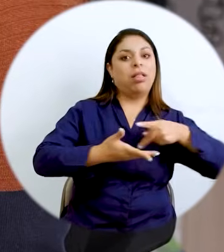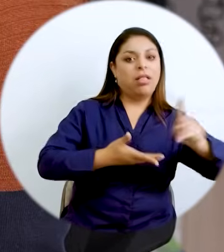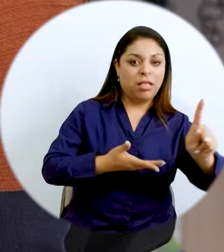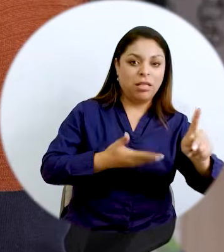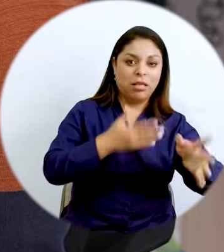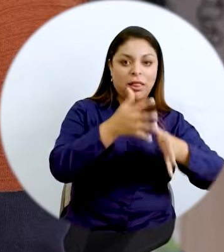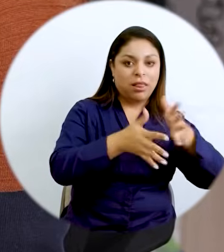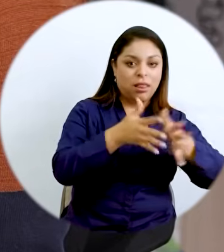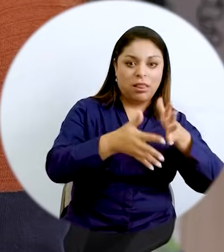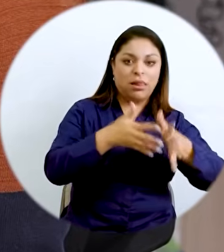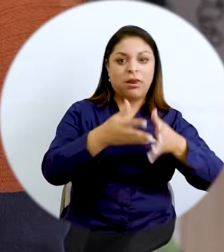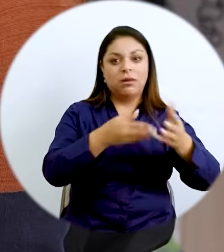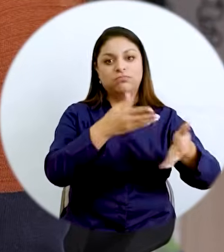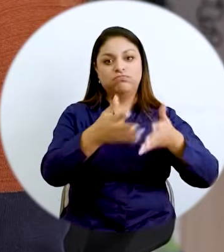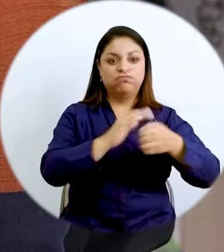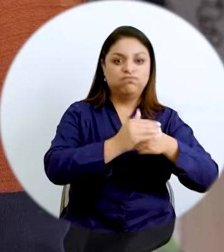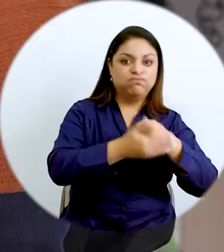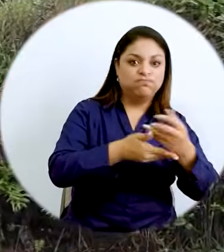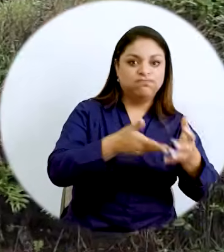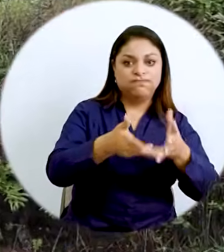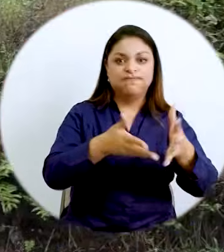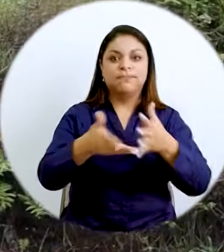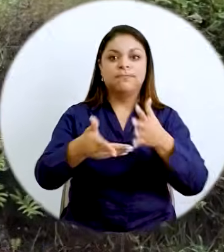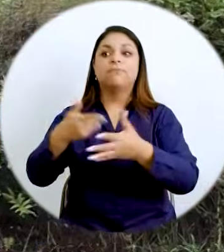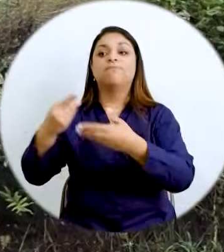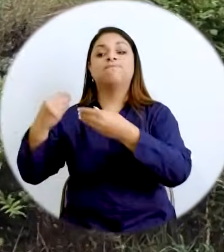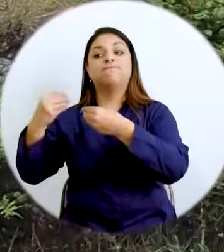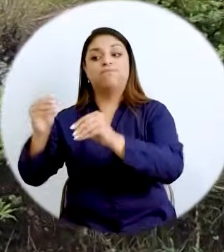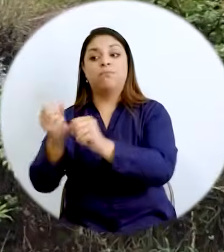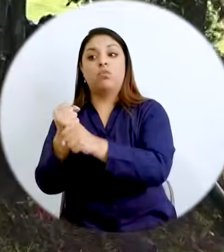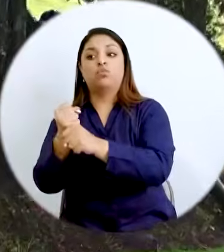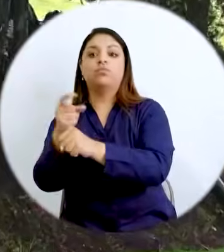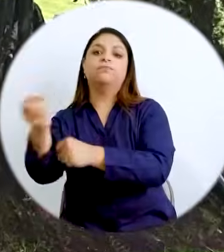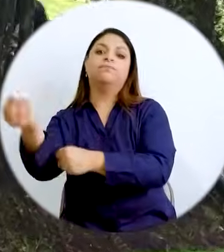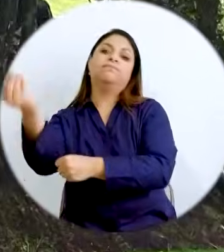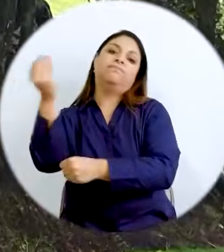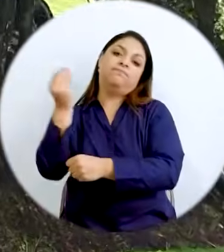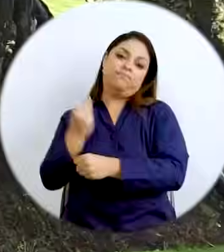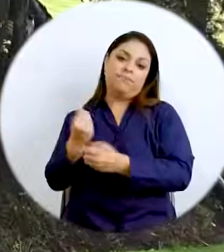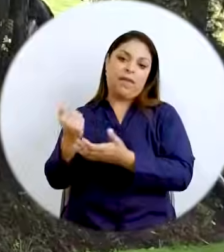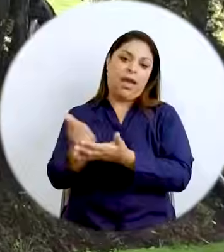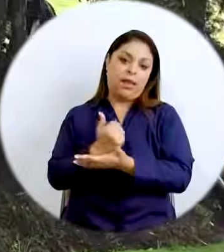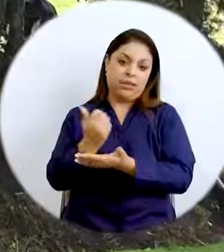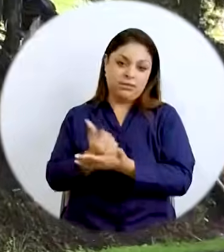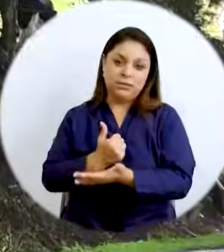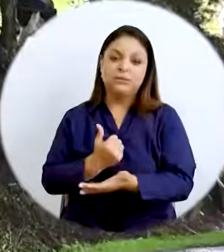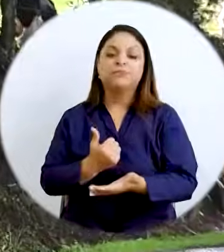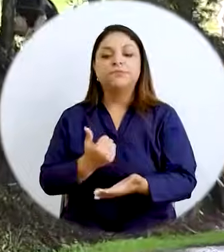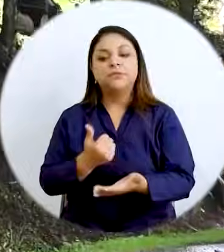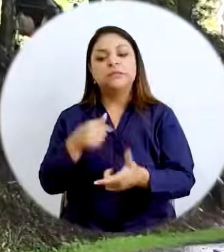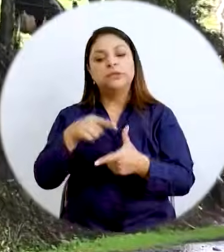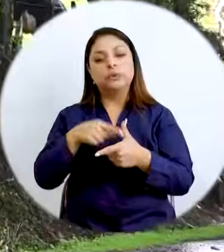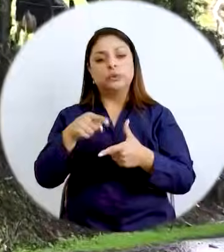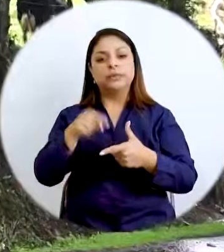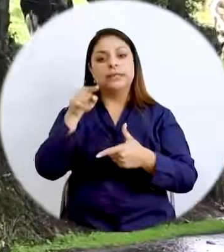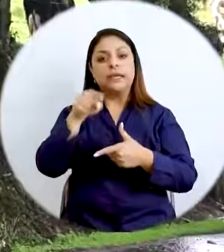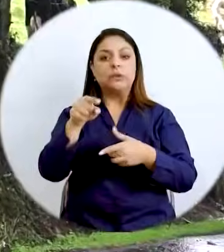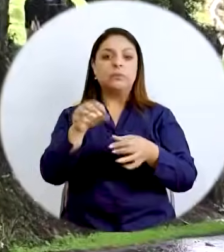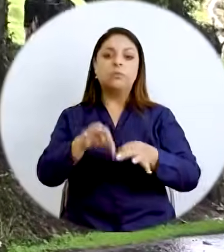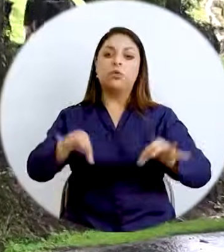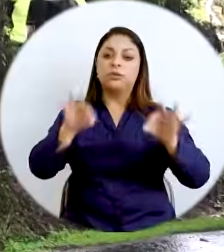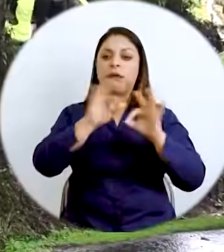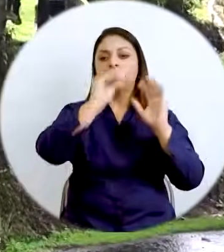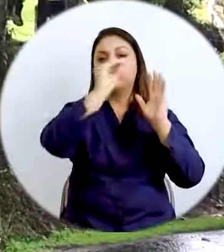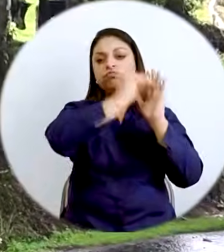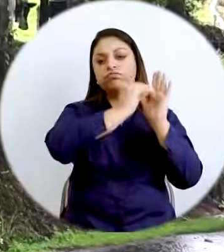¿verdad? Entonces, poder mantener eso en control, que es lo que nos permite el programa, nos genera muchas eficiencias, pero quizás lo más